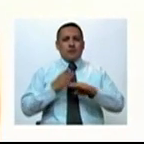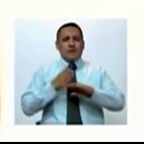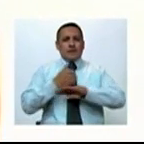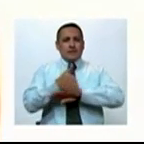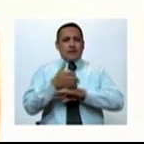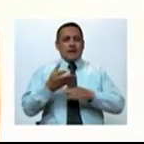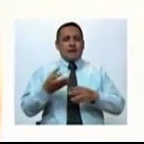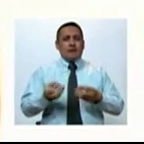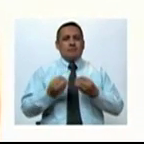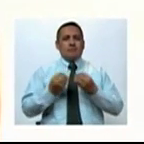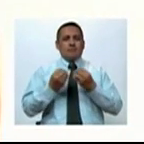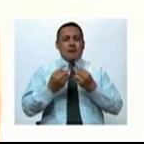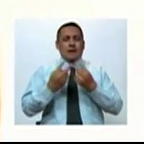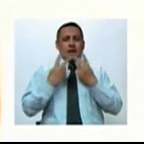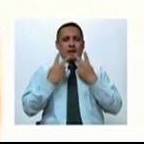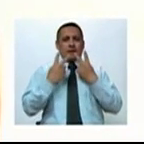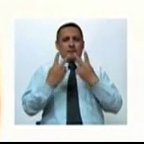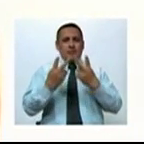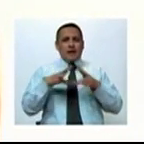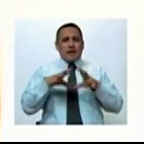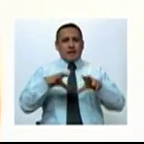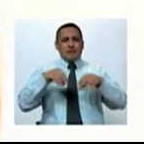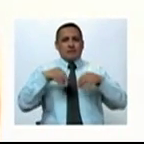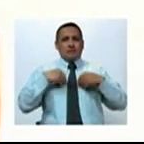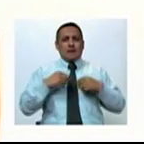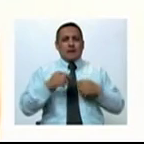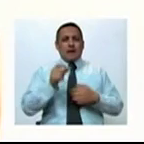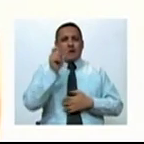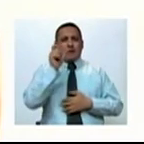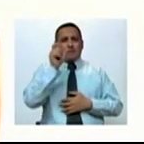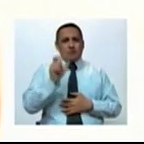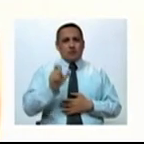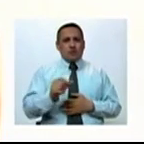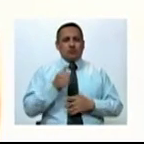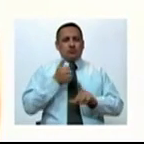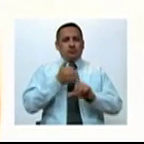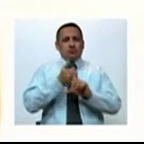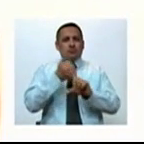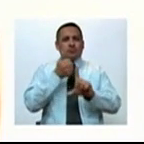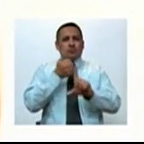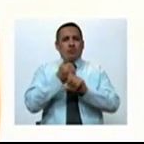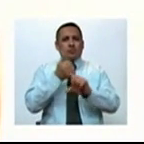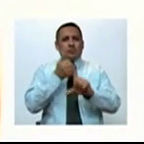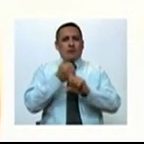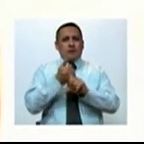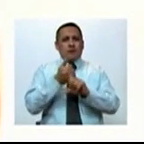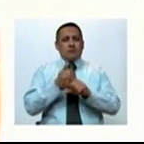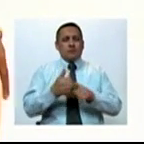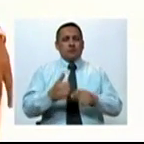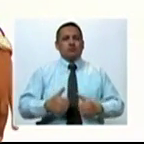puede acceder a efectos de permitir a la persona su propia